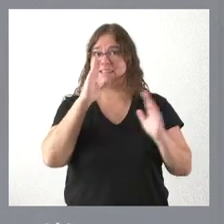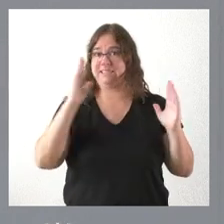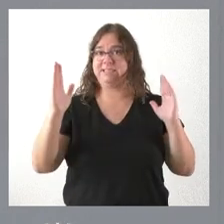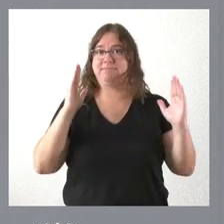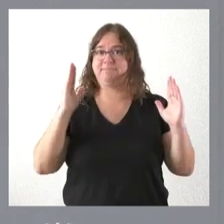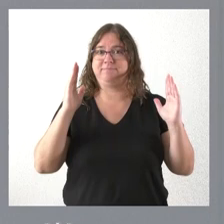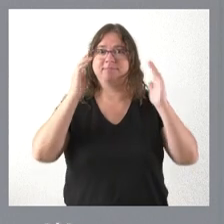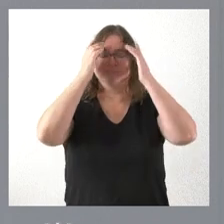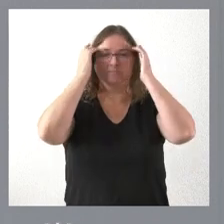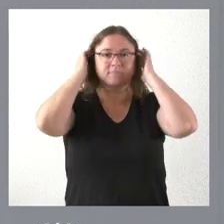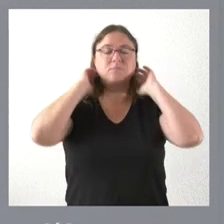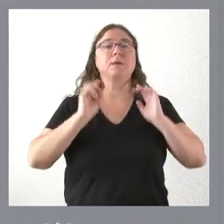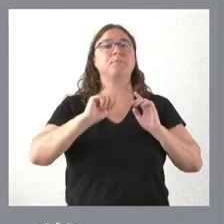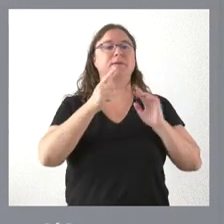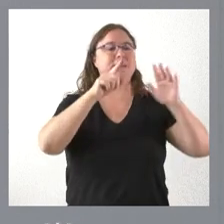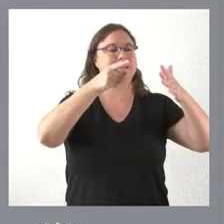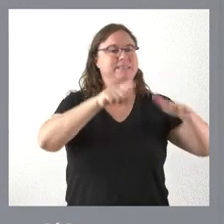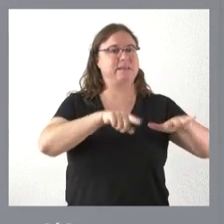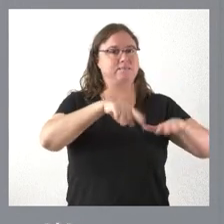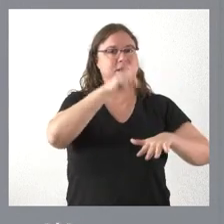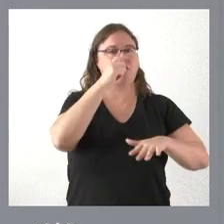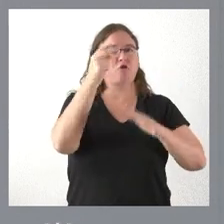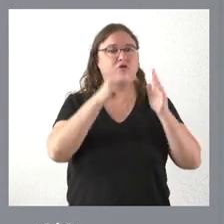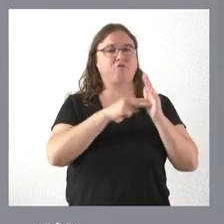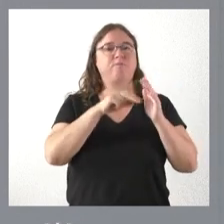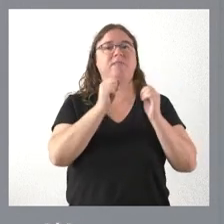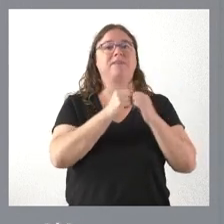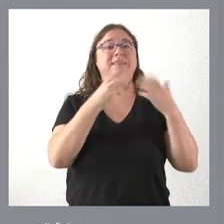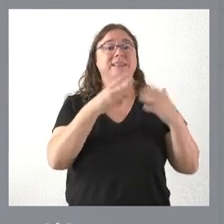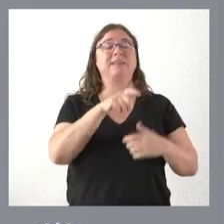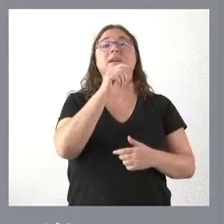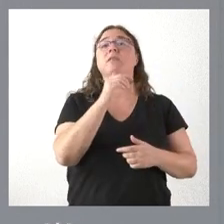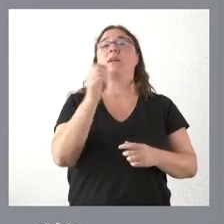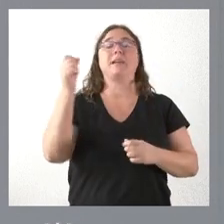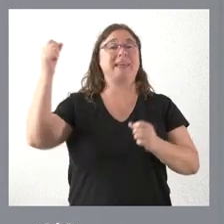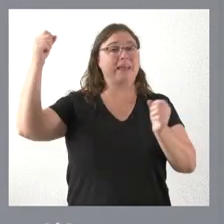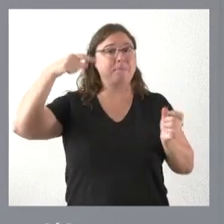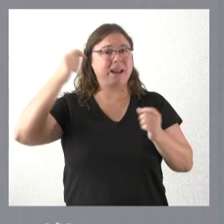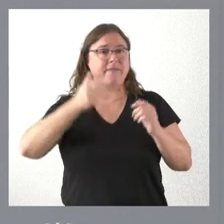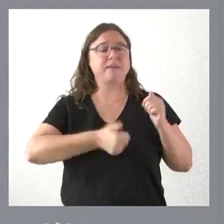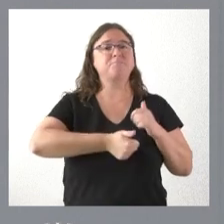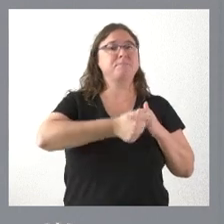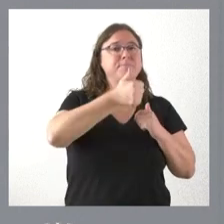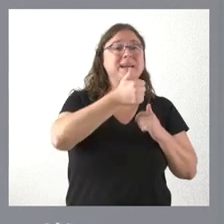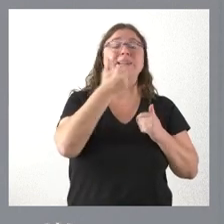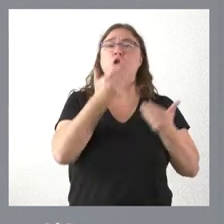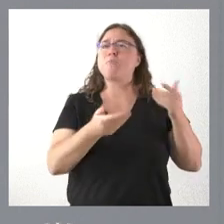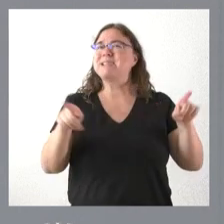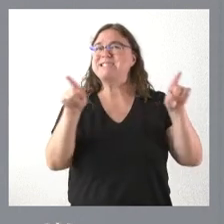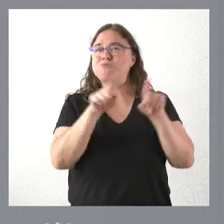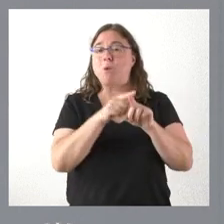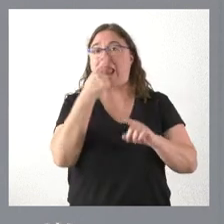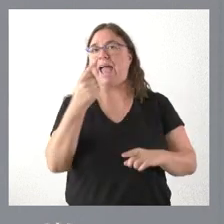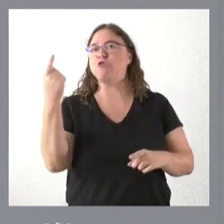Pues en el primer semestre del año las personas de saldo migratorio positivo fueran tantos en solo 6 meses como lo fue en todo el año